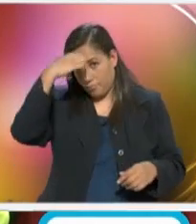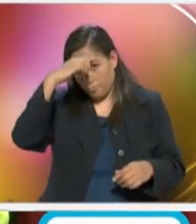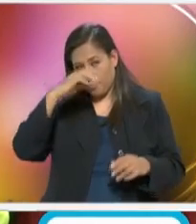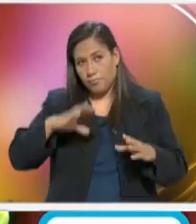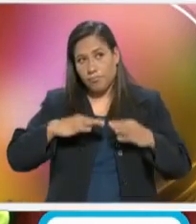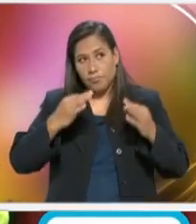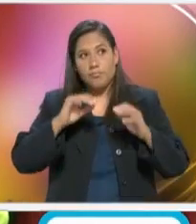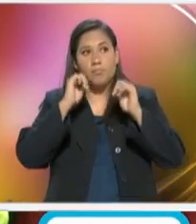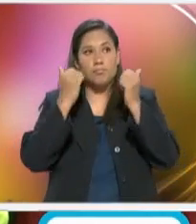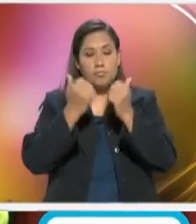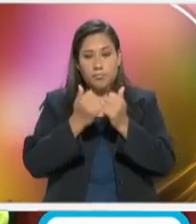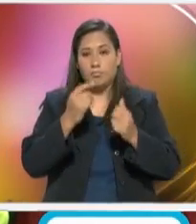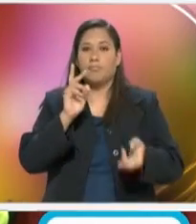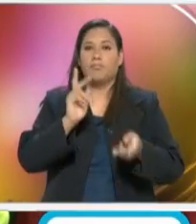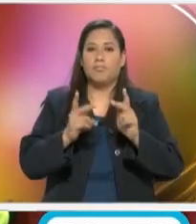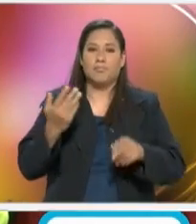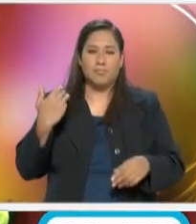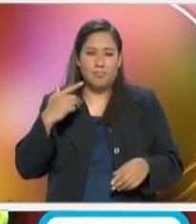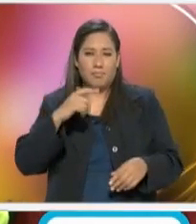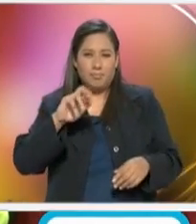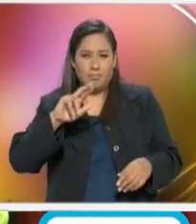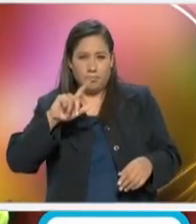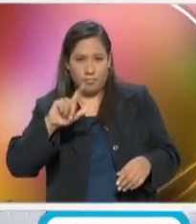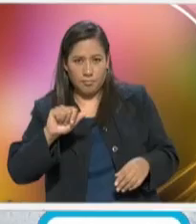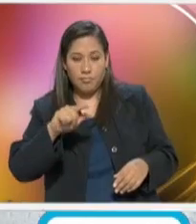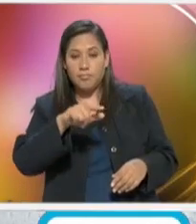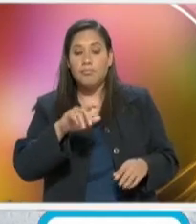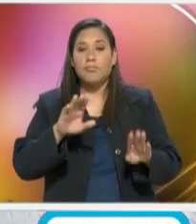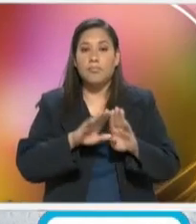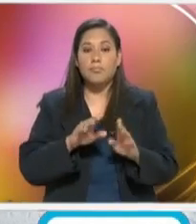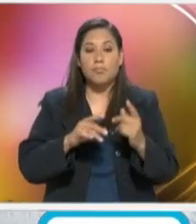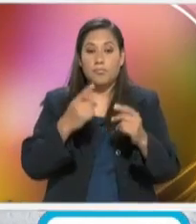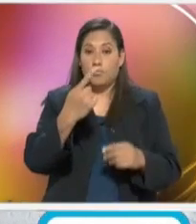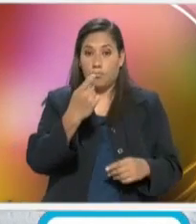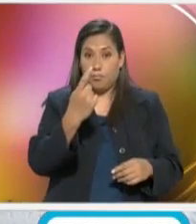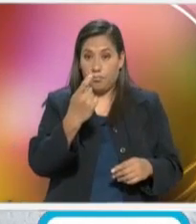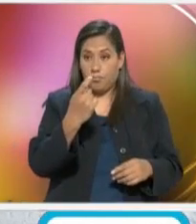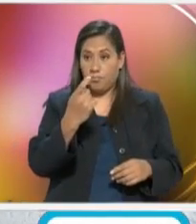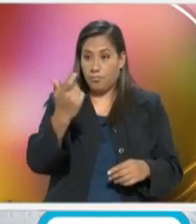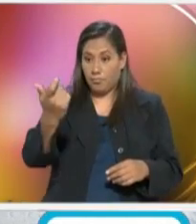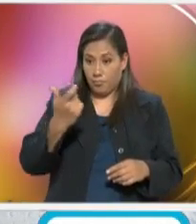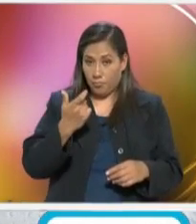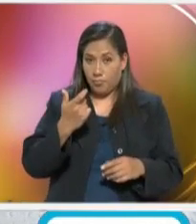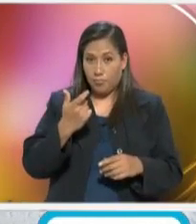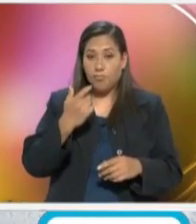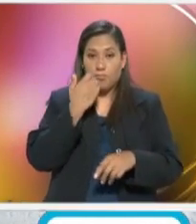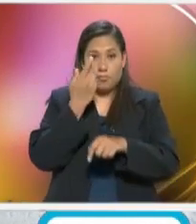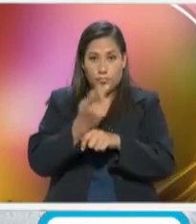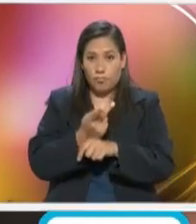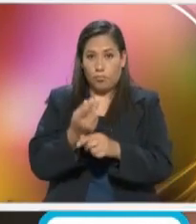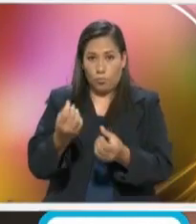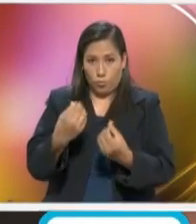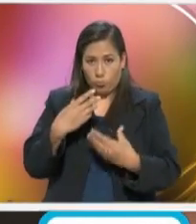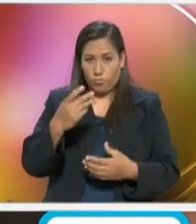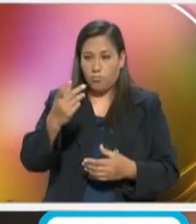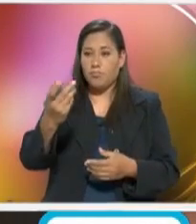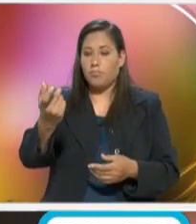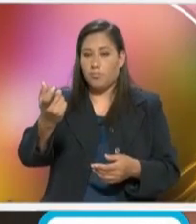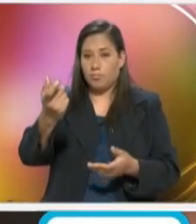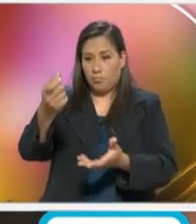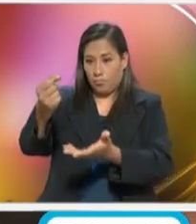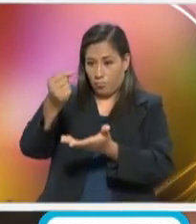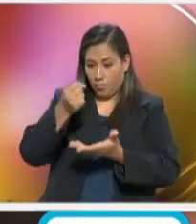fundación, le platicaba a Gabriela hace un rato, que por cada peso que nosotros recibimos en donativo, con el cual nosotros